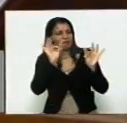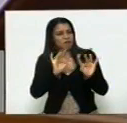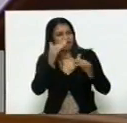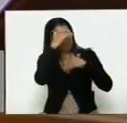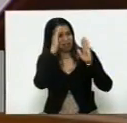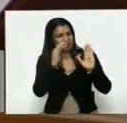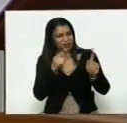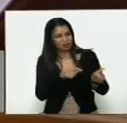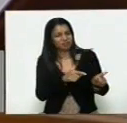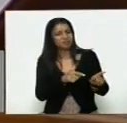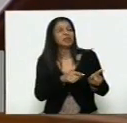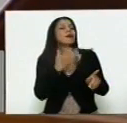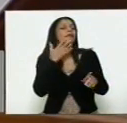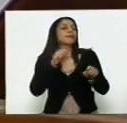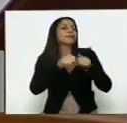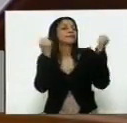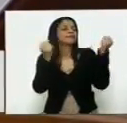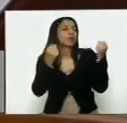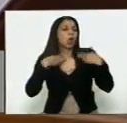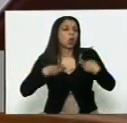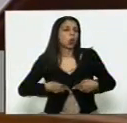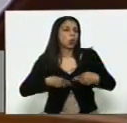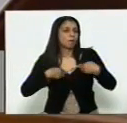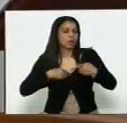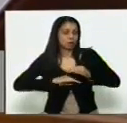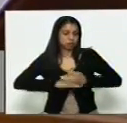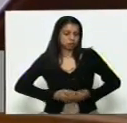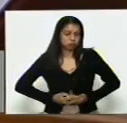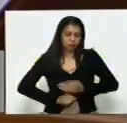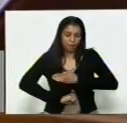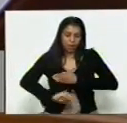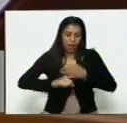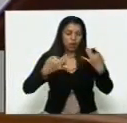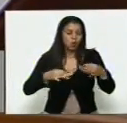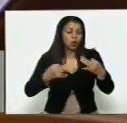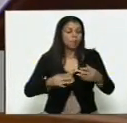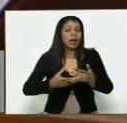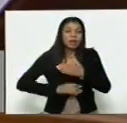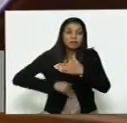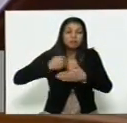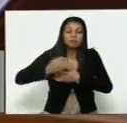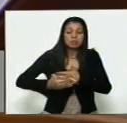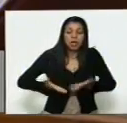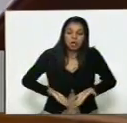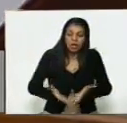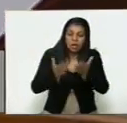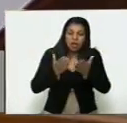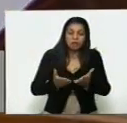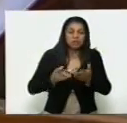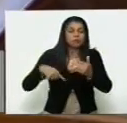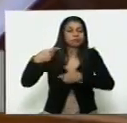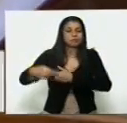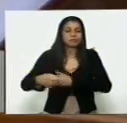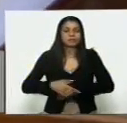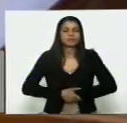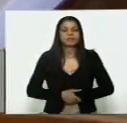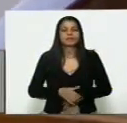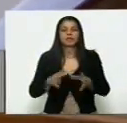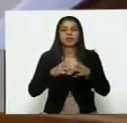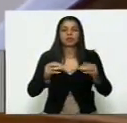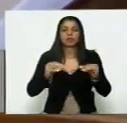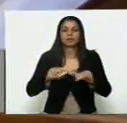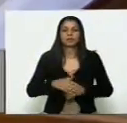que atenten contra la humanización de la gestación, el parto, el nacimiento y posparto. Es todo,